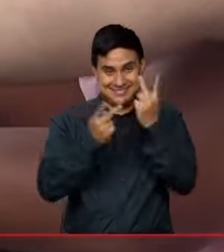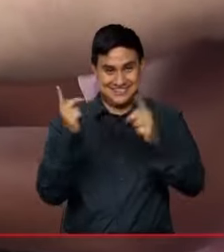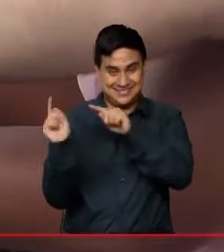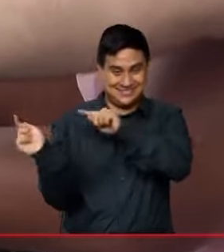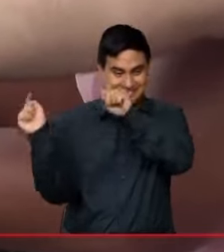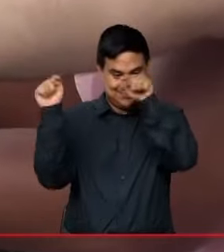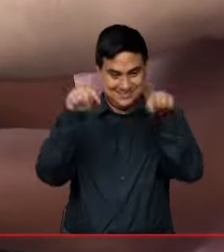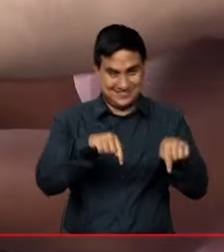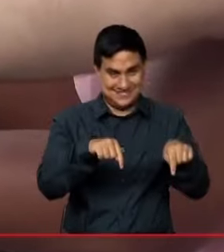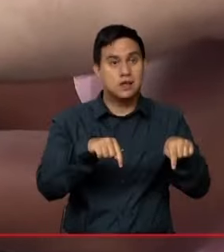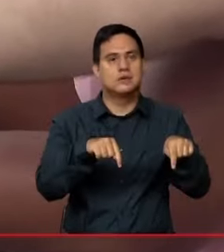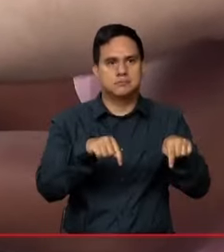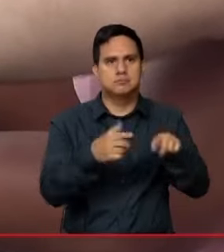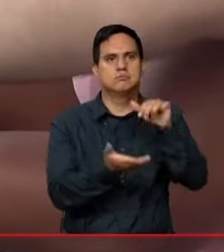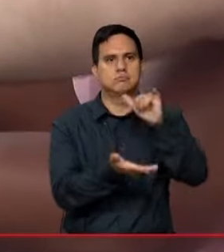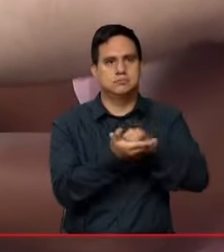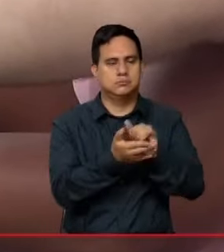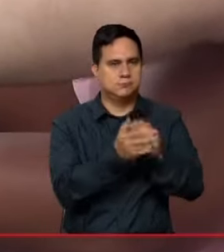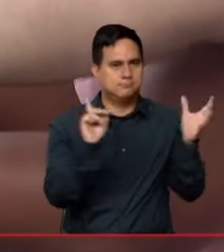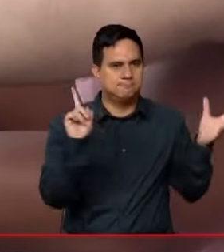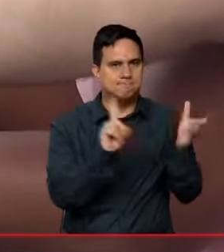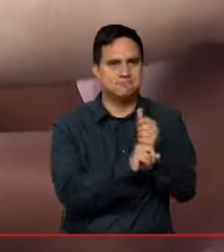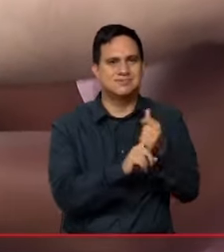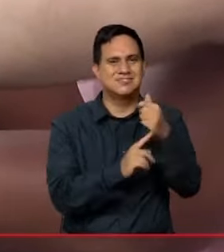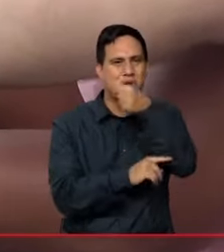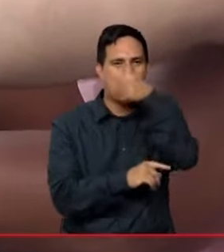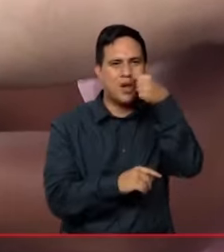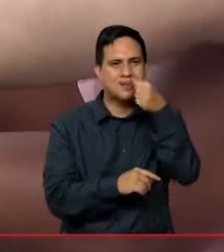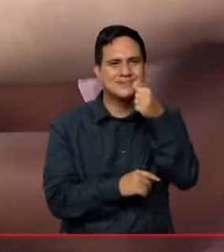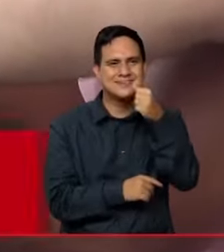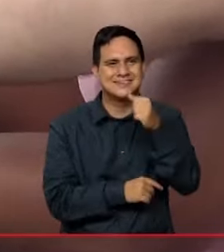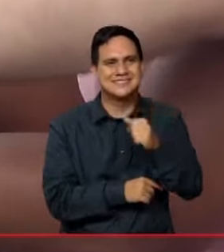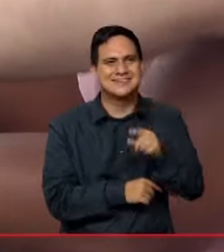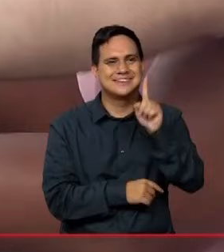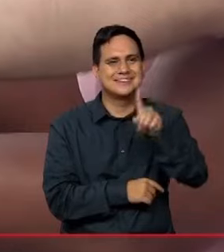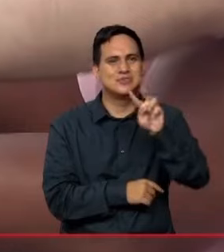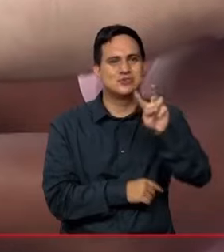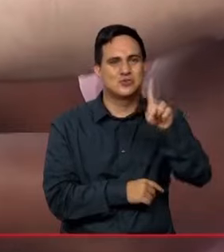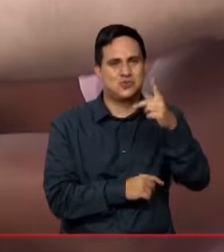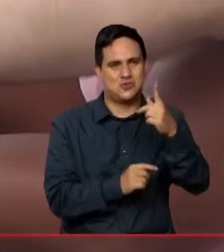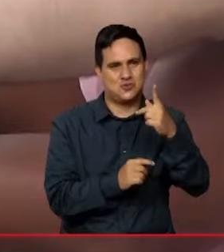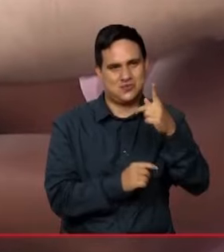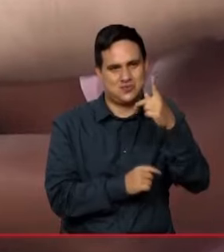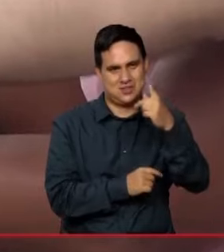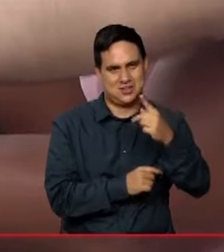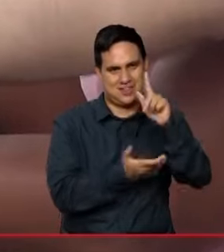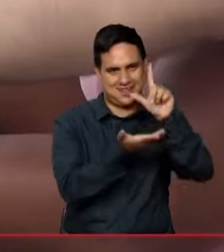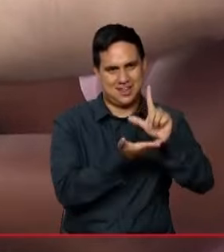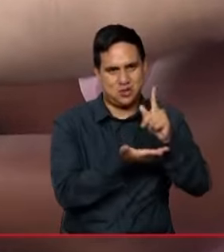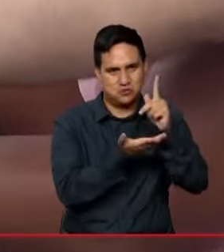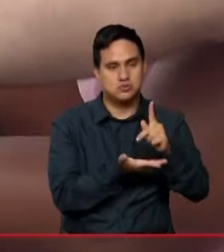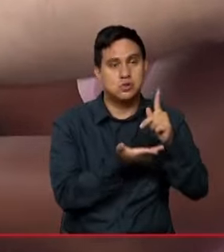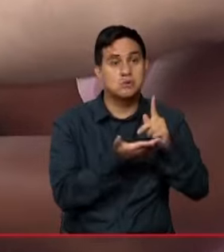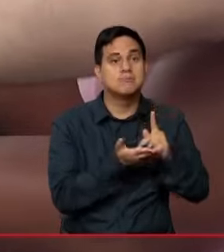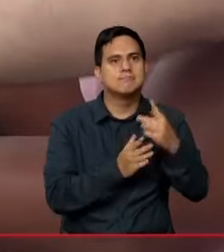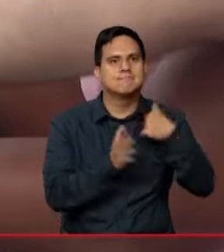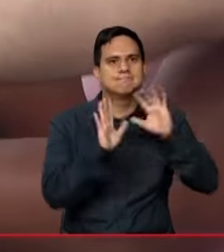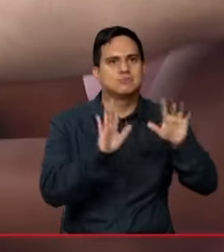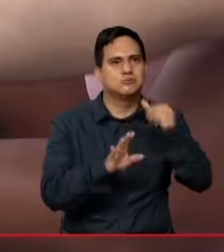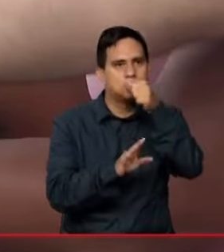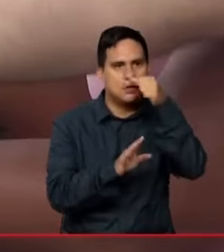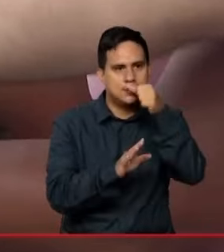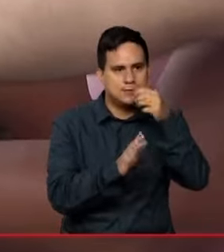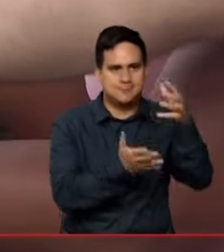incautando 121 kilos de cocaína, lo que quiere decir que se sigue expandiendo este esfuerzo que